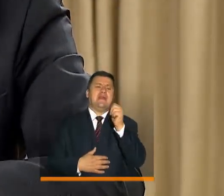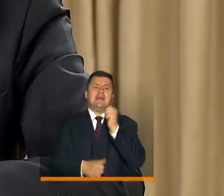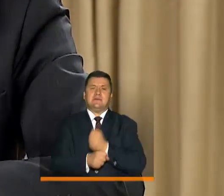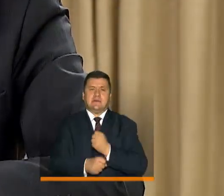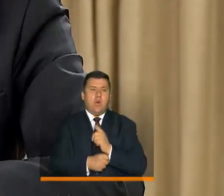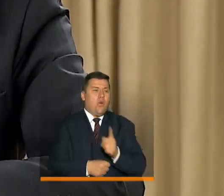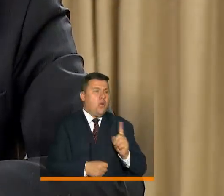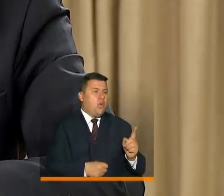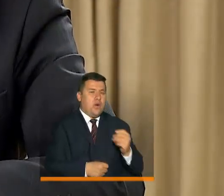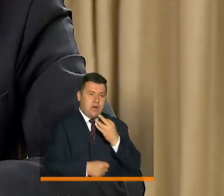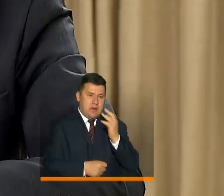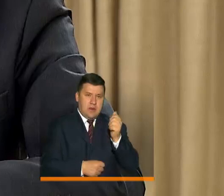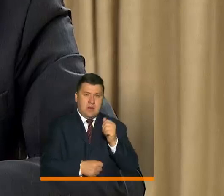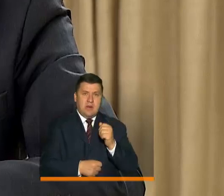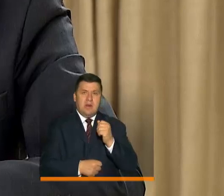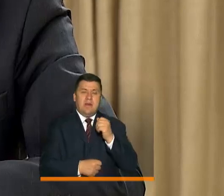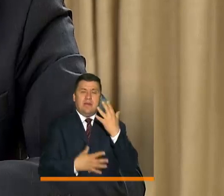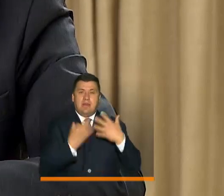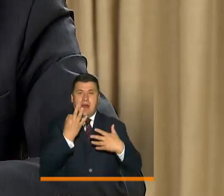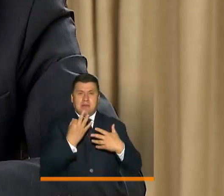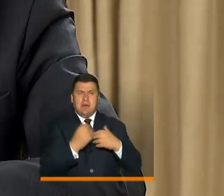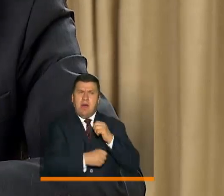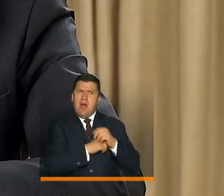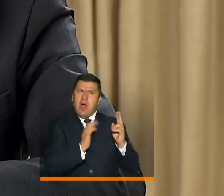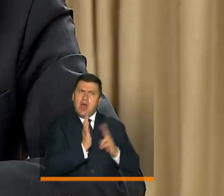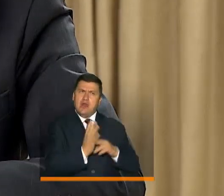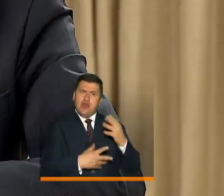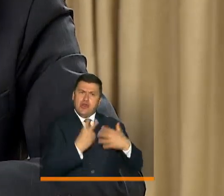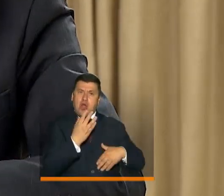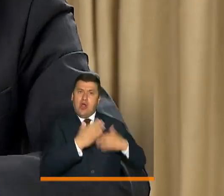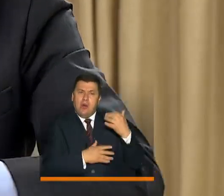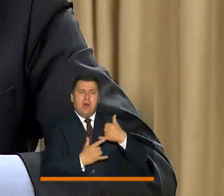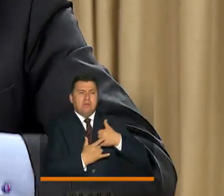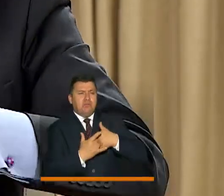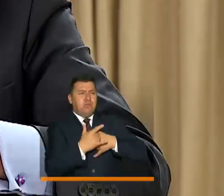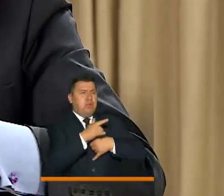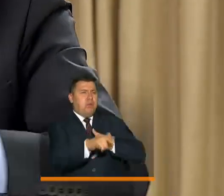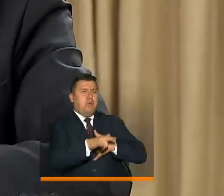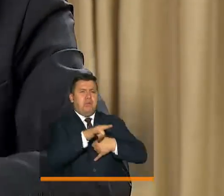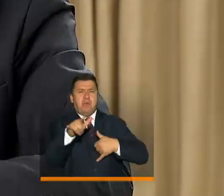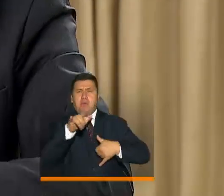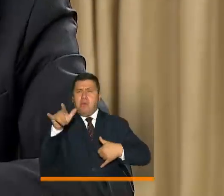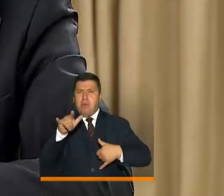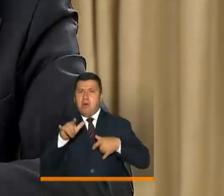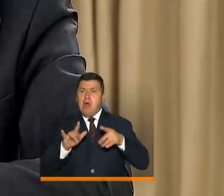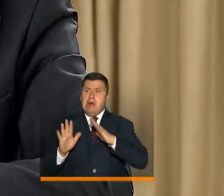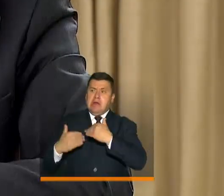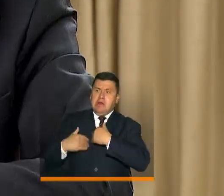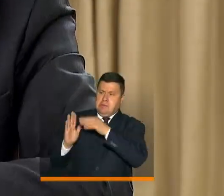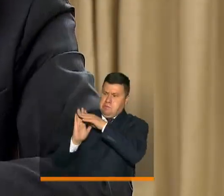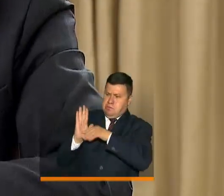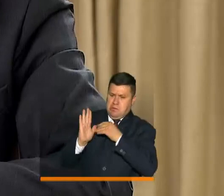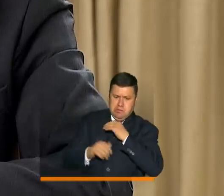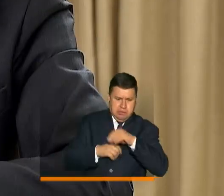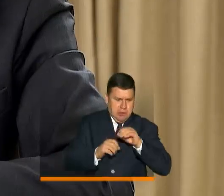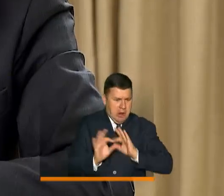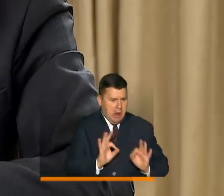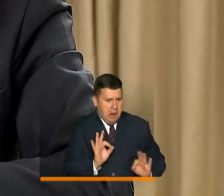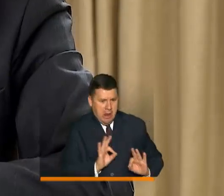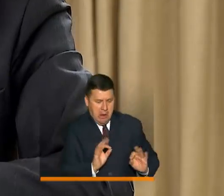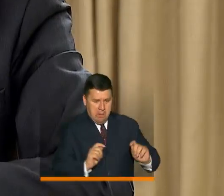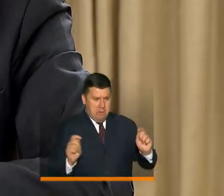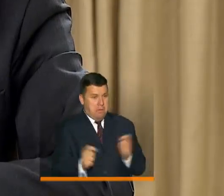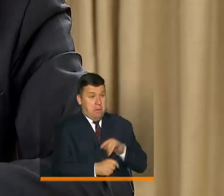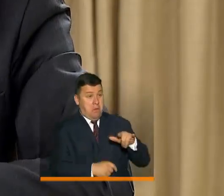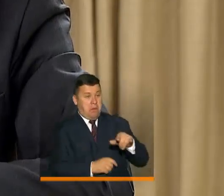trabajadores, que operaba 13 rutas desde el año 2012 y que sin duda alguna se ha comprometido con responsabilidad en este propósito